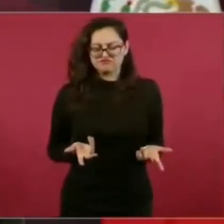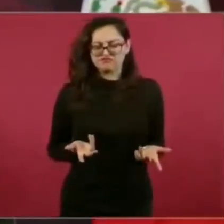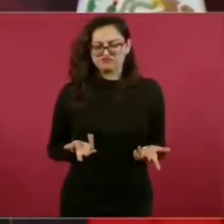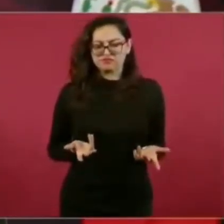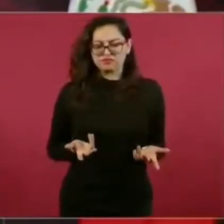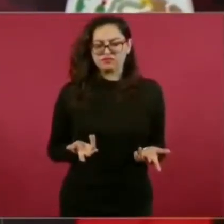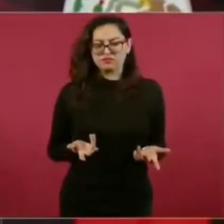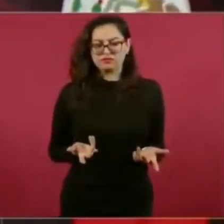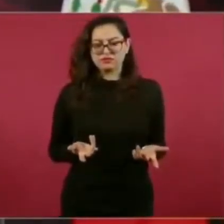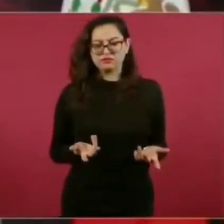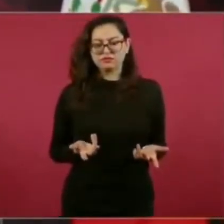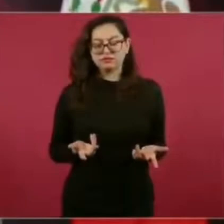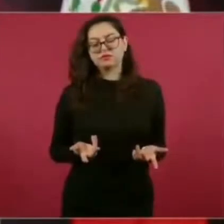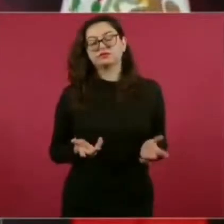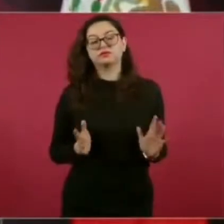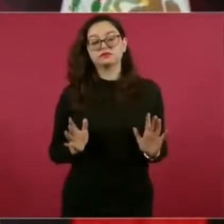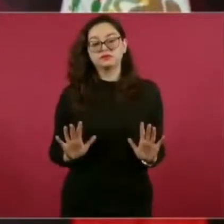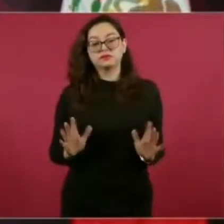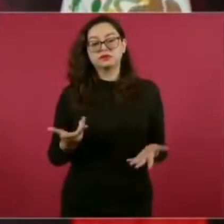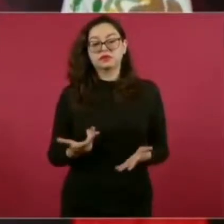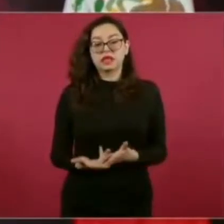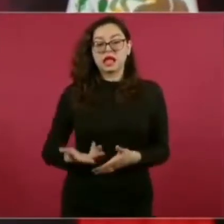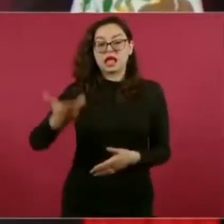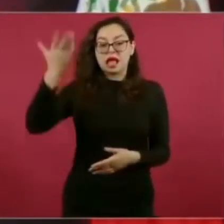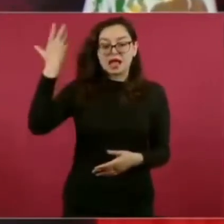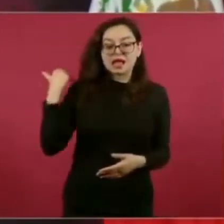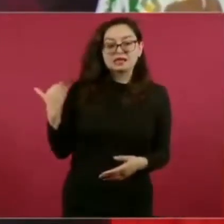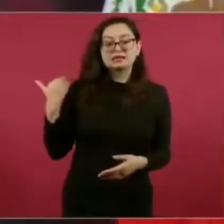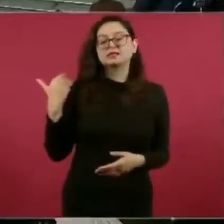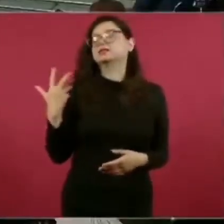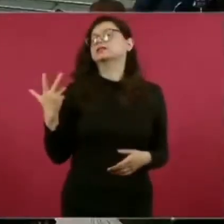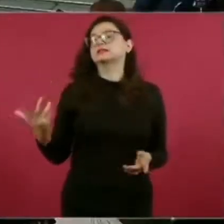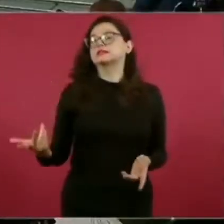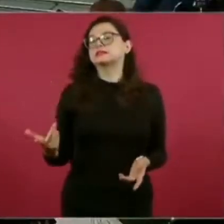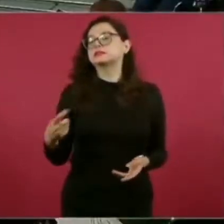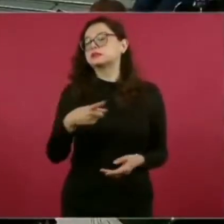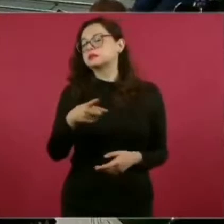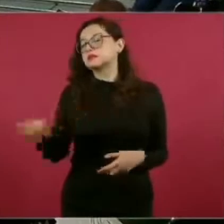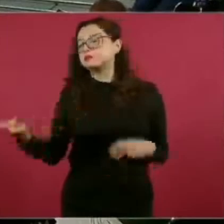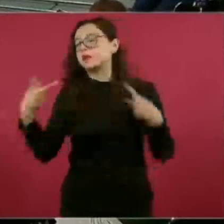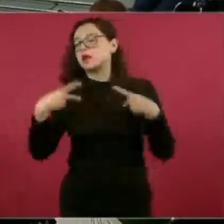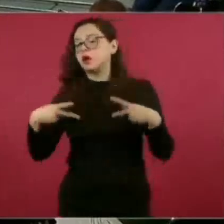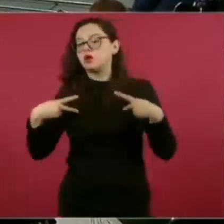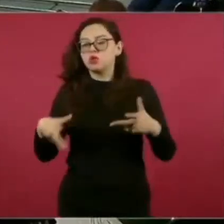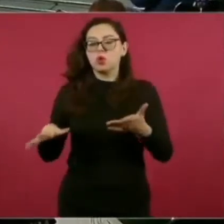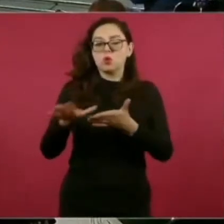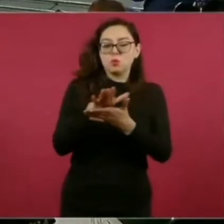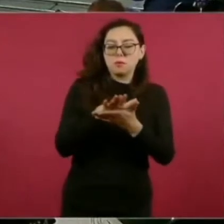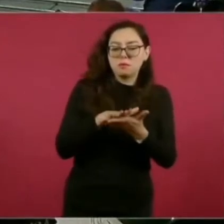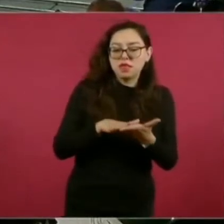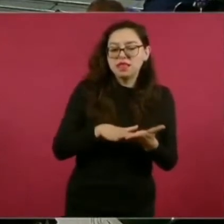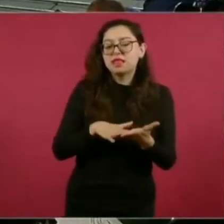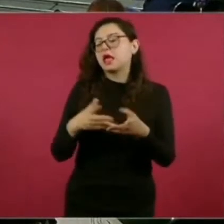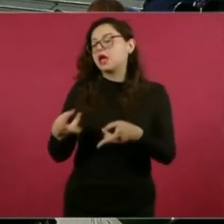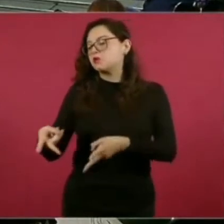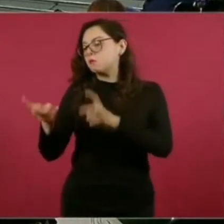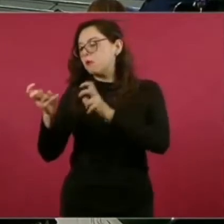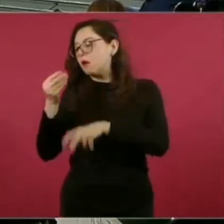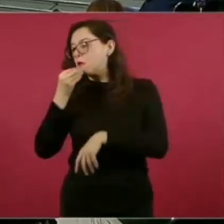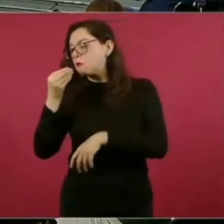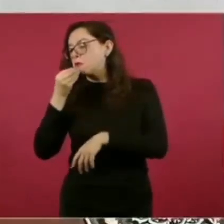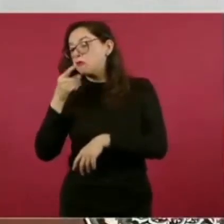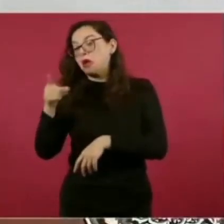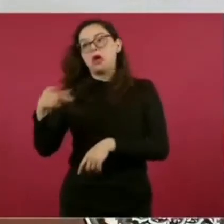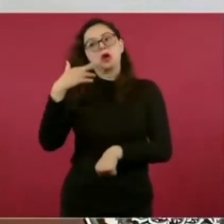incluso se consideraba ratero, solo al que se robaba una bolsa en el mercado, siempre lo